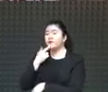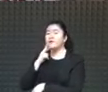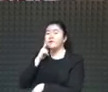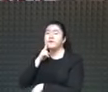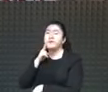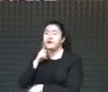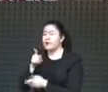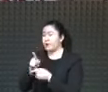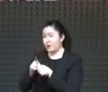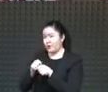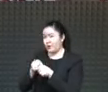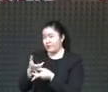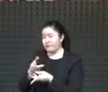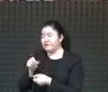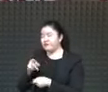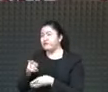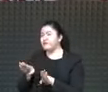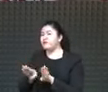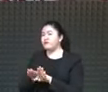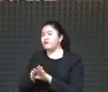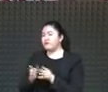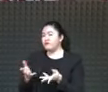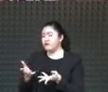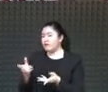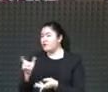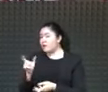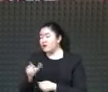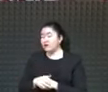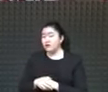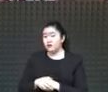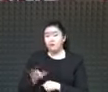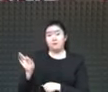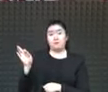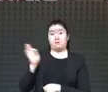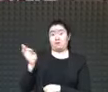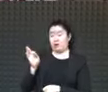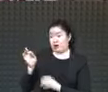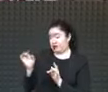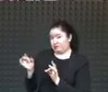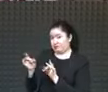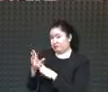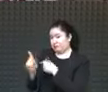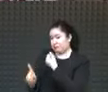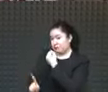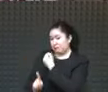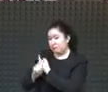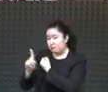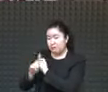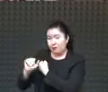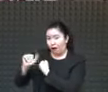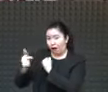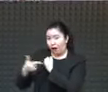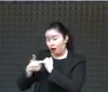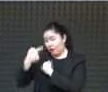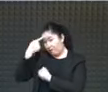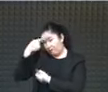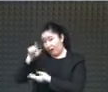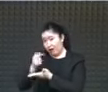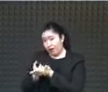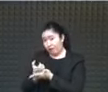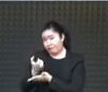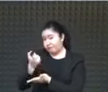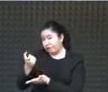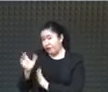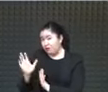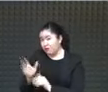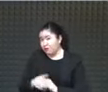traer algún retraso en la entrega de los depósitos? ¿Cómo va a ser el protocolo para toda esta movilización? Sí, a partir